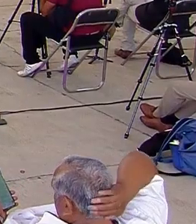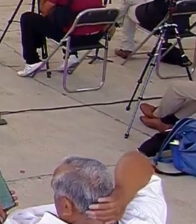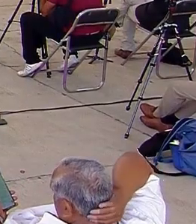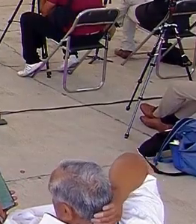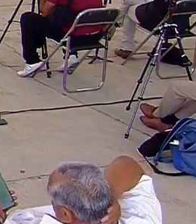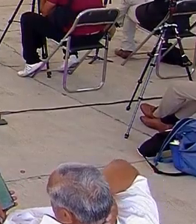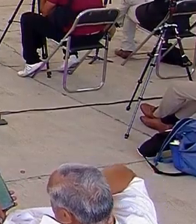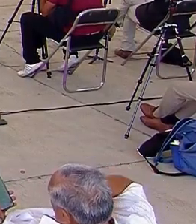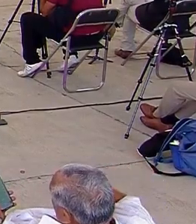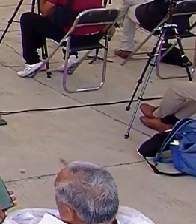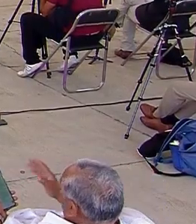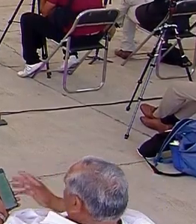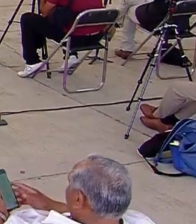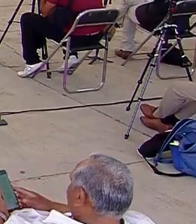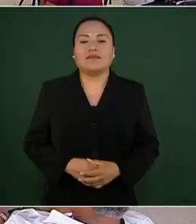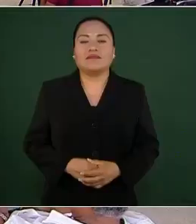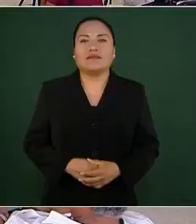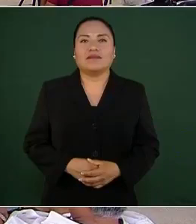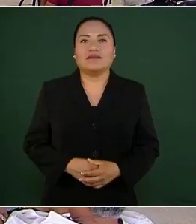Para ellos